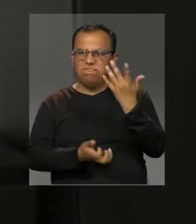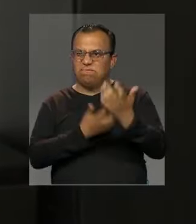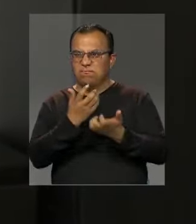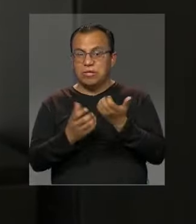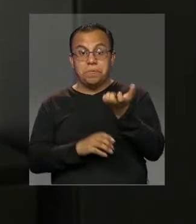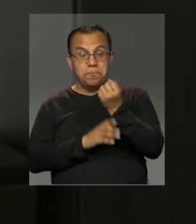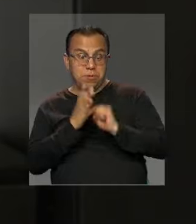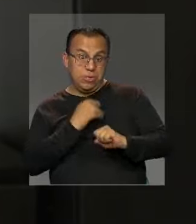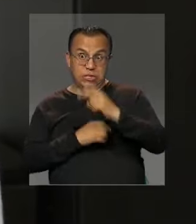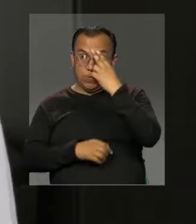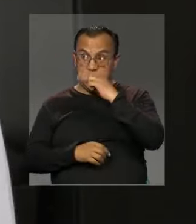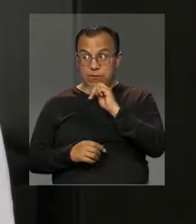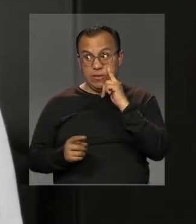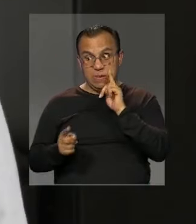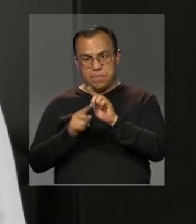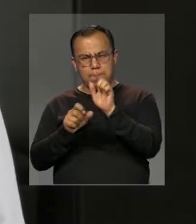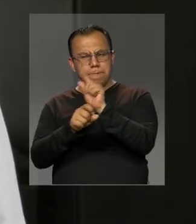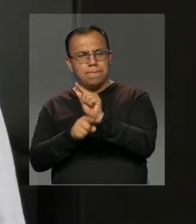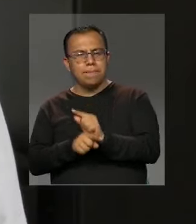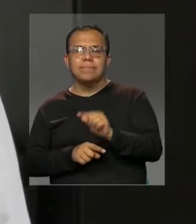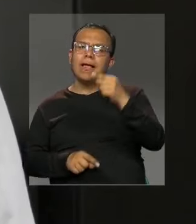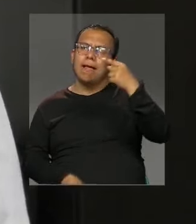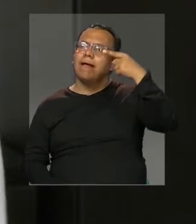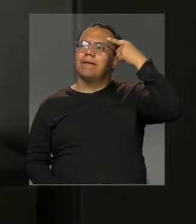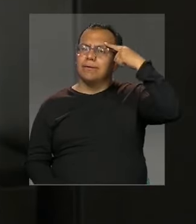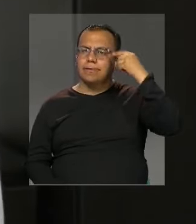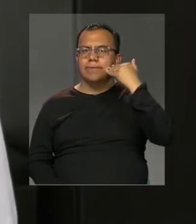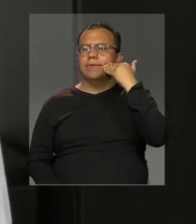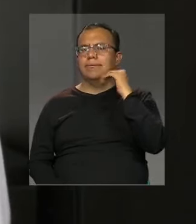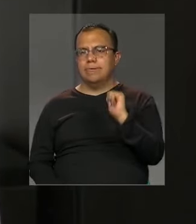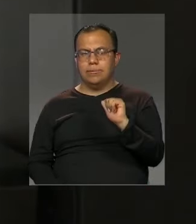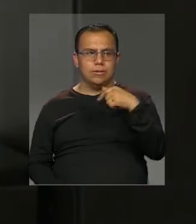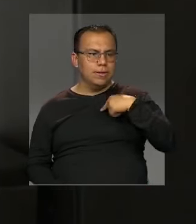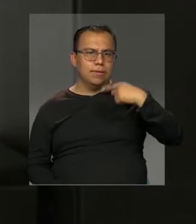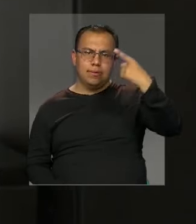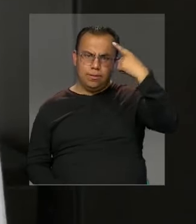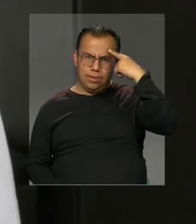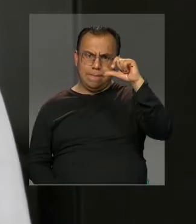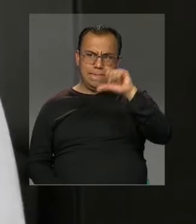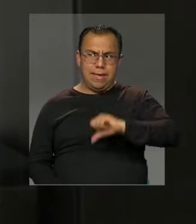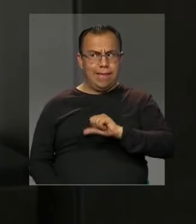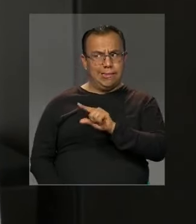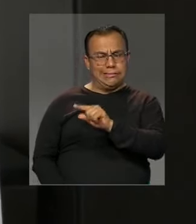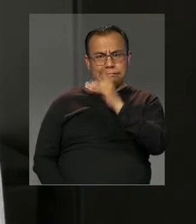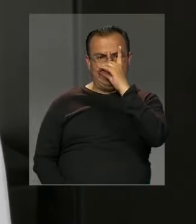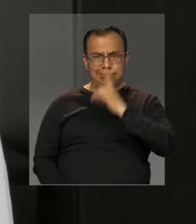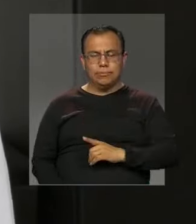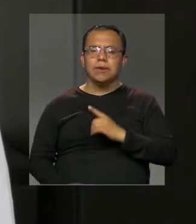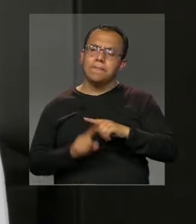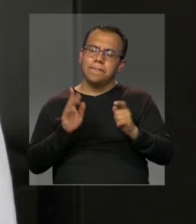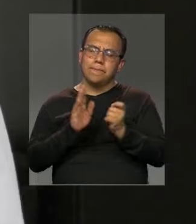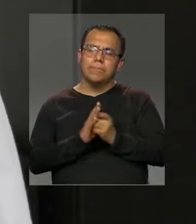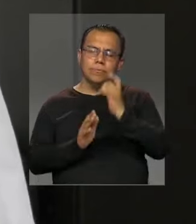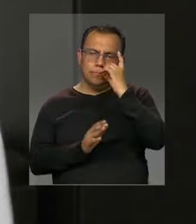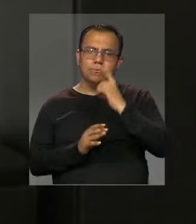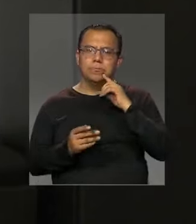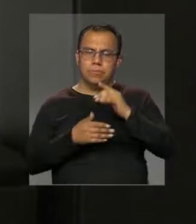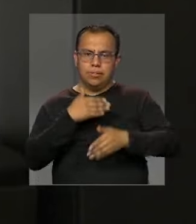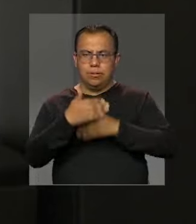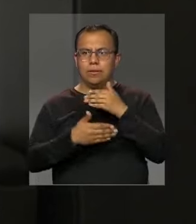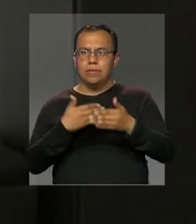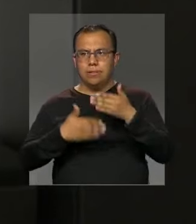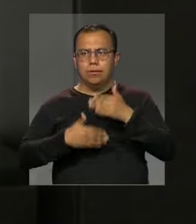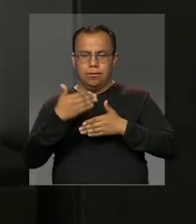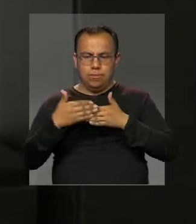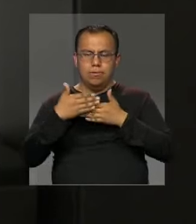a su hijo, y siempre se asume como que la mujer no está pensando bien su decisión y no se entiende que realmente es una decisión que se toma a partir